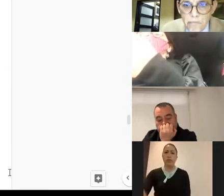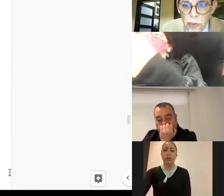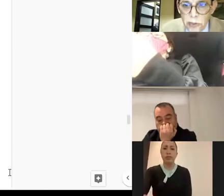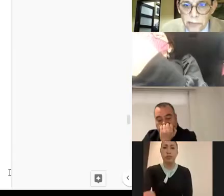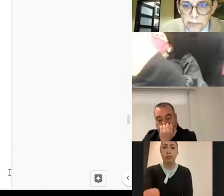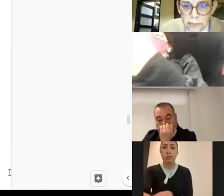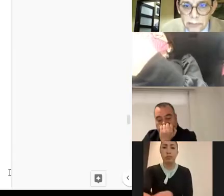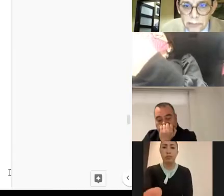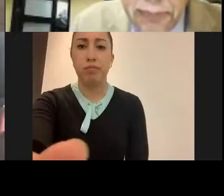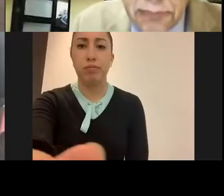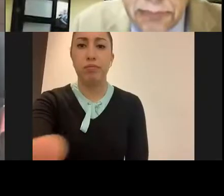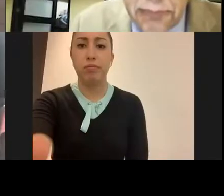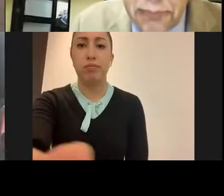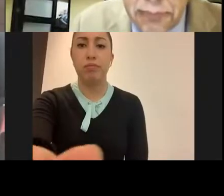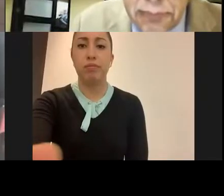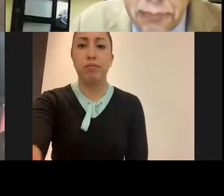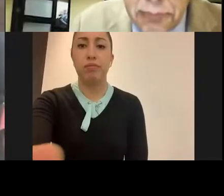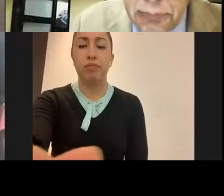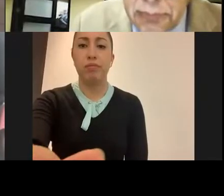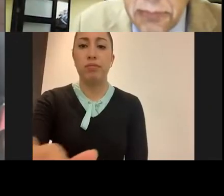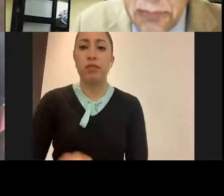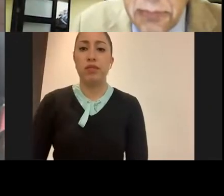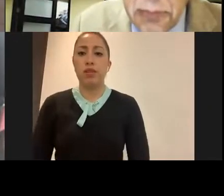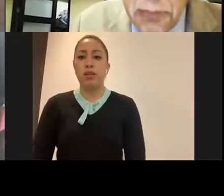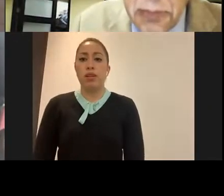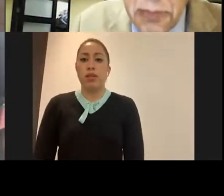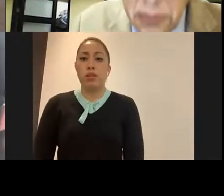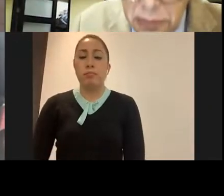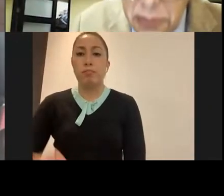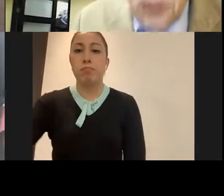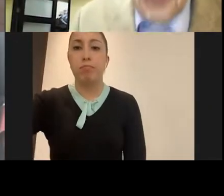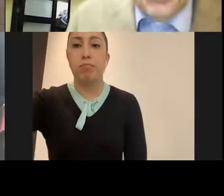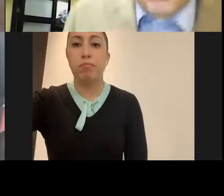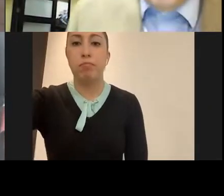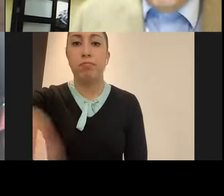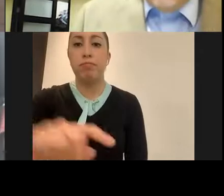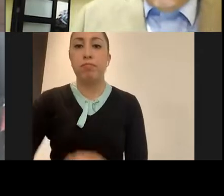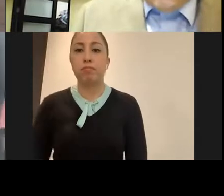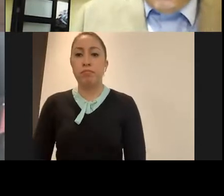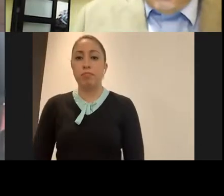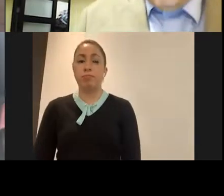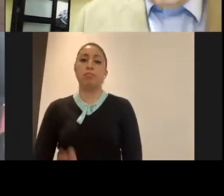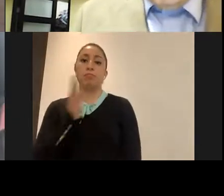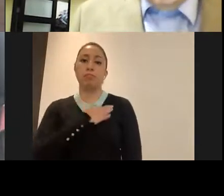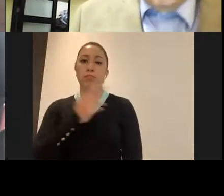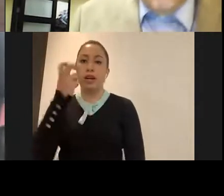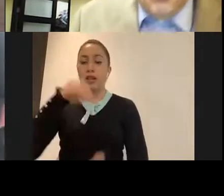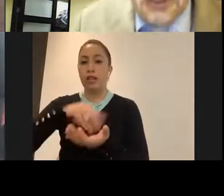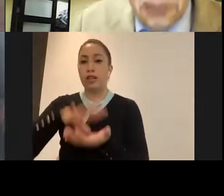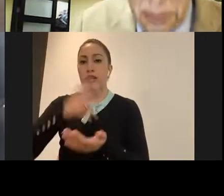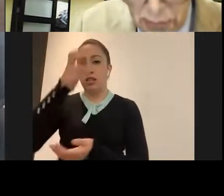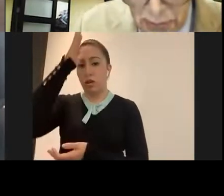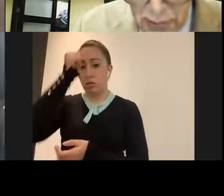Okay. Bueno, entonces quedaría así y finalmente se modifica y ese sería el acuerdo que se estaría aprobando. ¿Estamos de